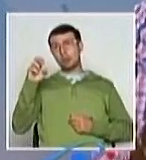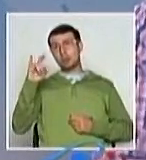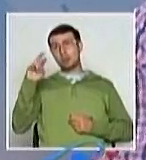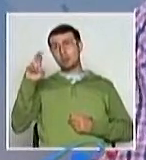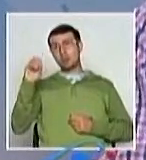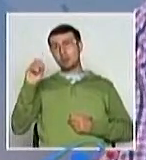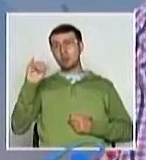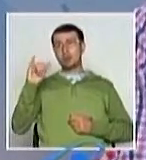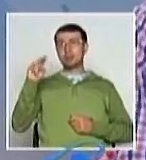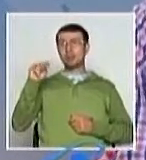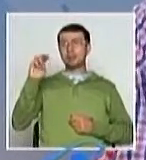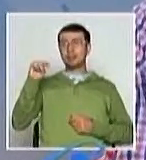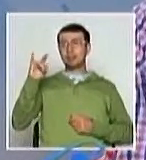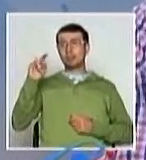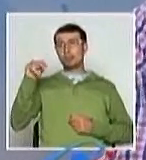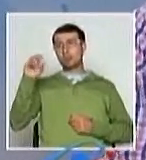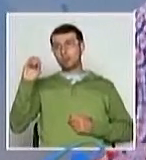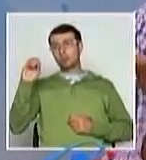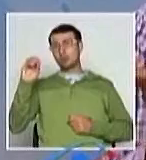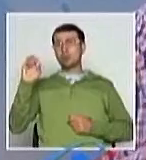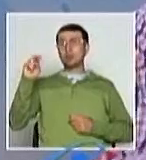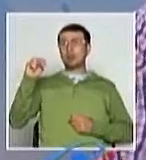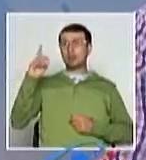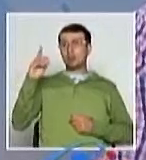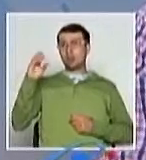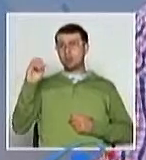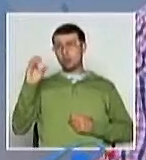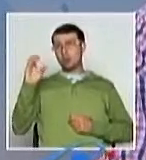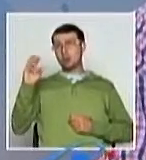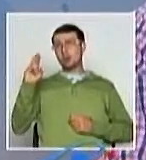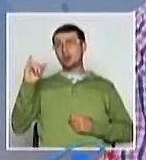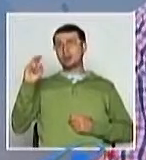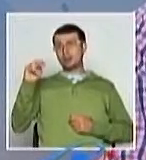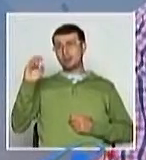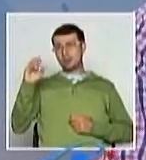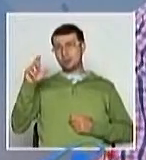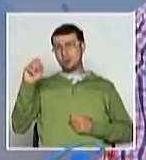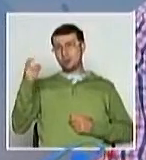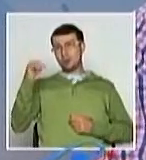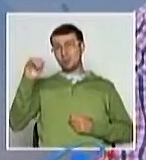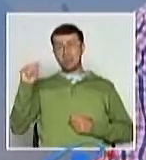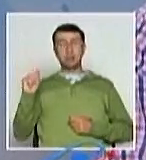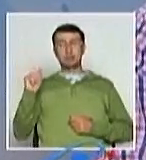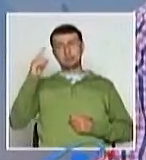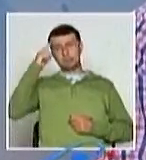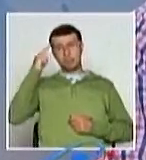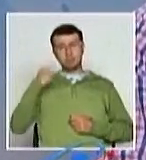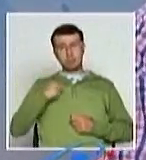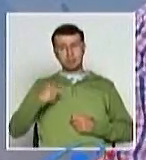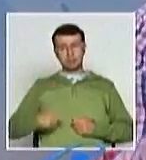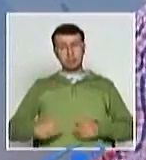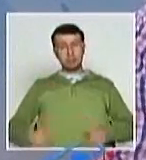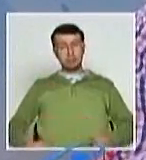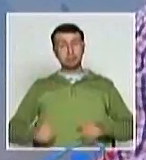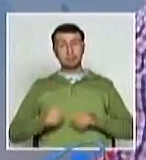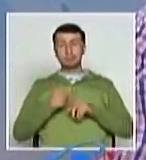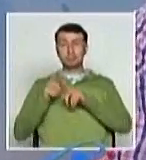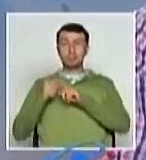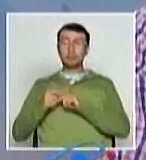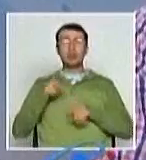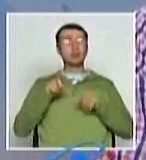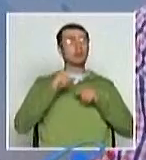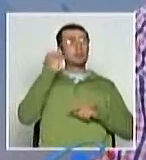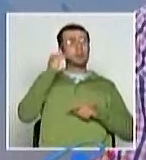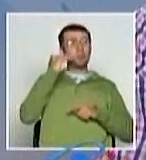psiconeuroinmunoendocrinología y en el caso de la endocrinología las mujeres que tienen relaciones sexuales y se les mete a la cabeza que